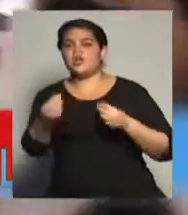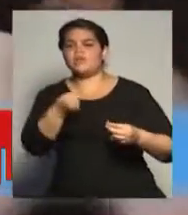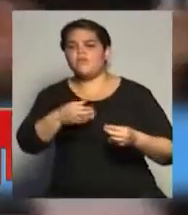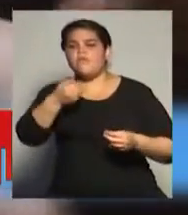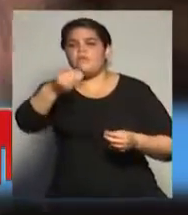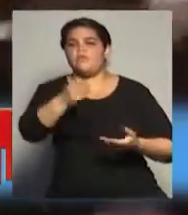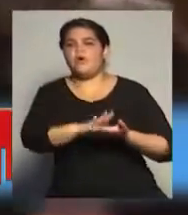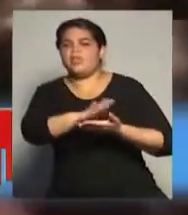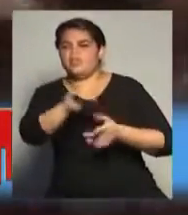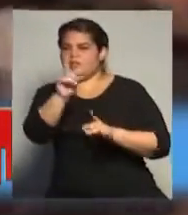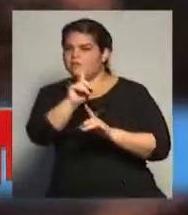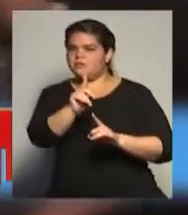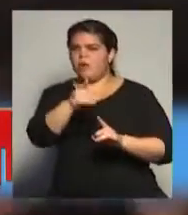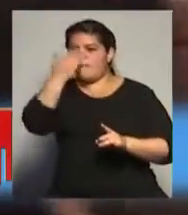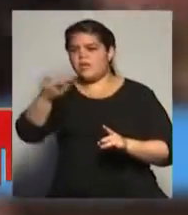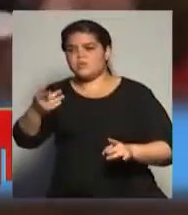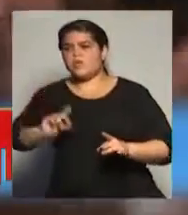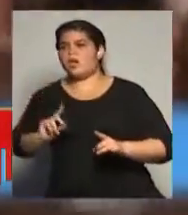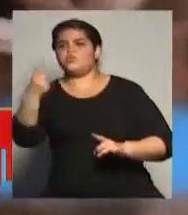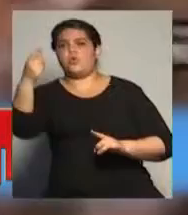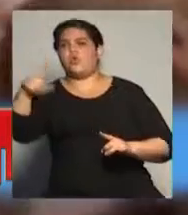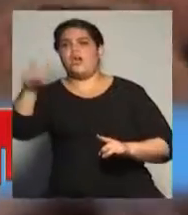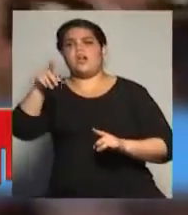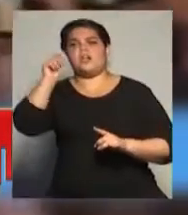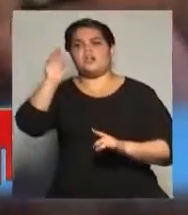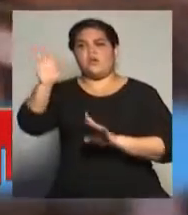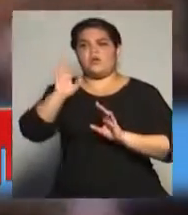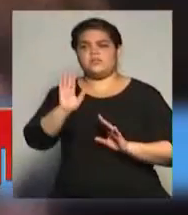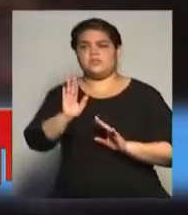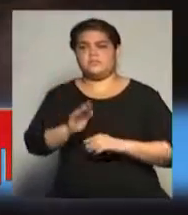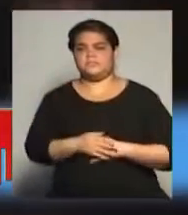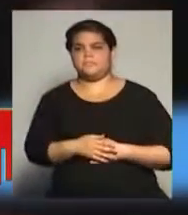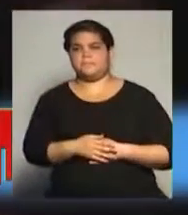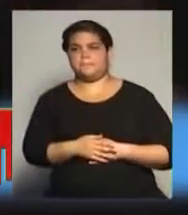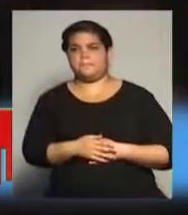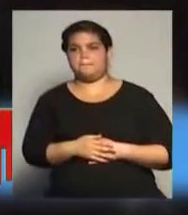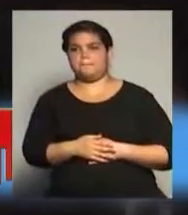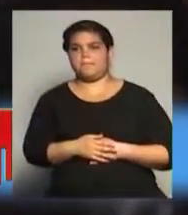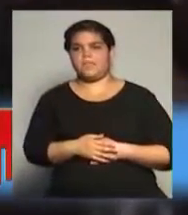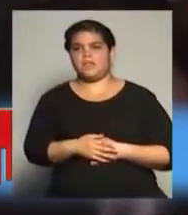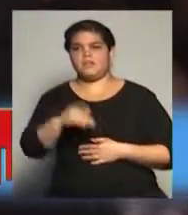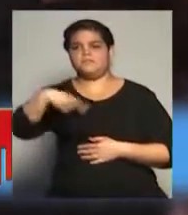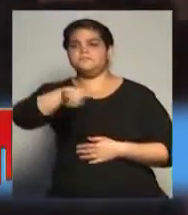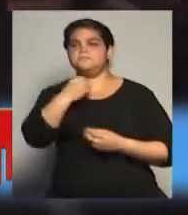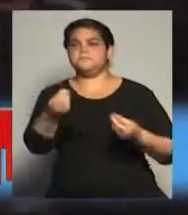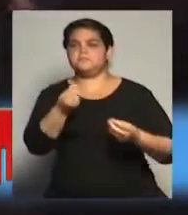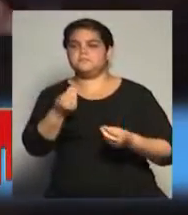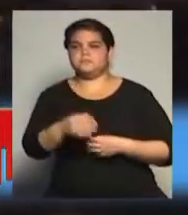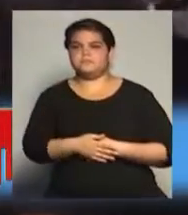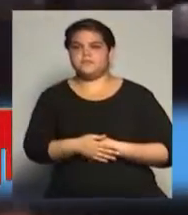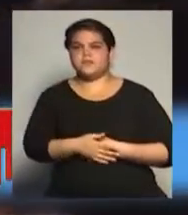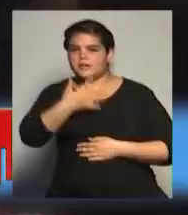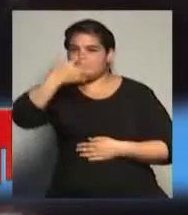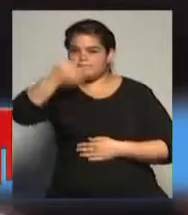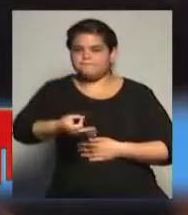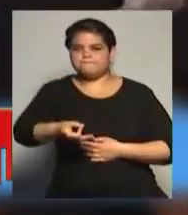expectativas. La gente genera por su cuenta esas expectativas. Lo que hemos visto no es un orador grandilocuente, pero sí